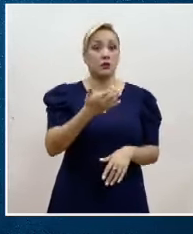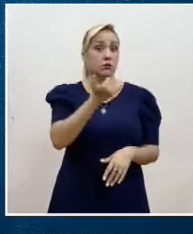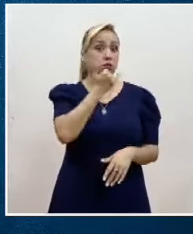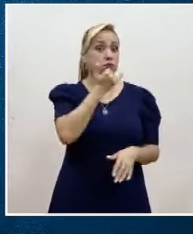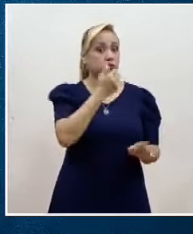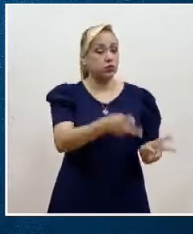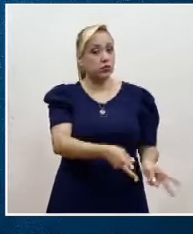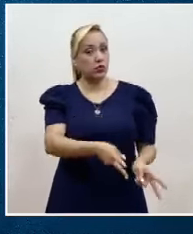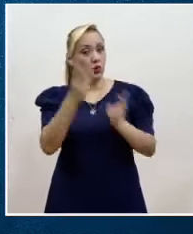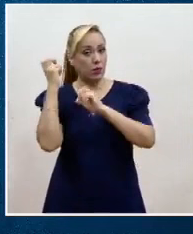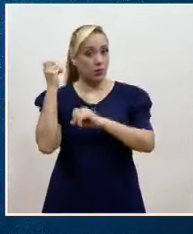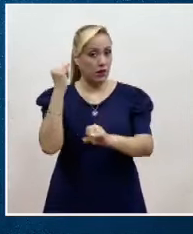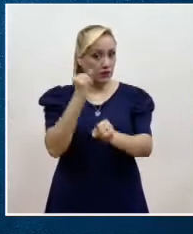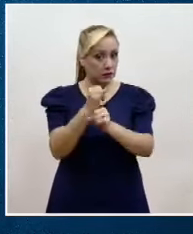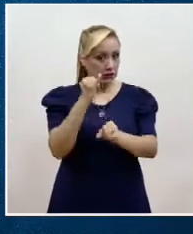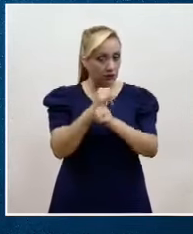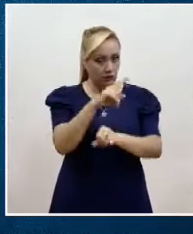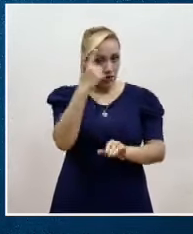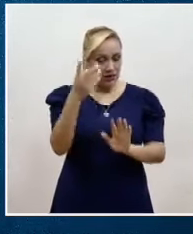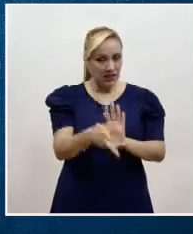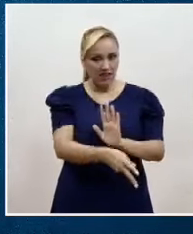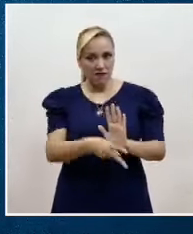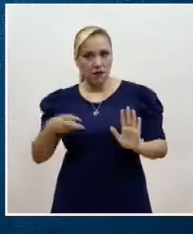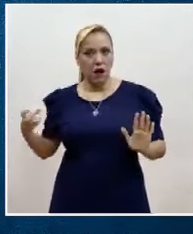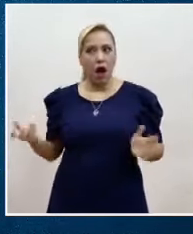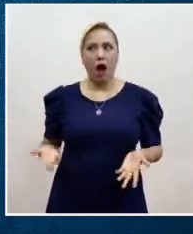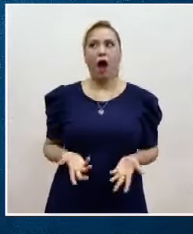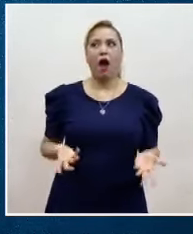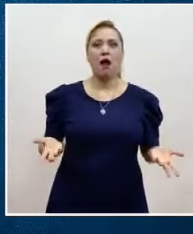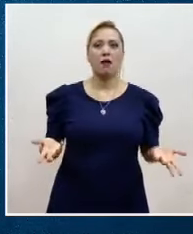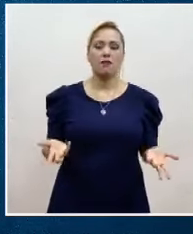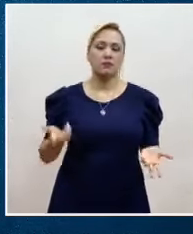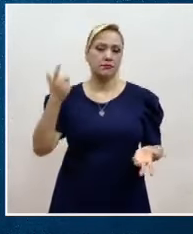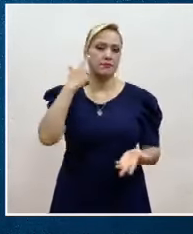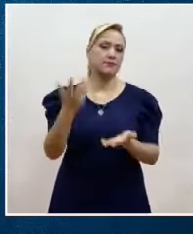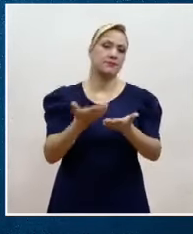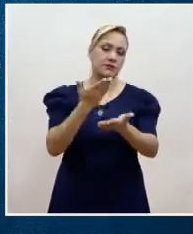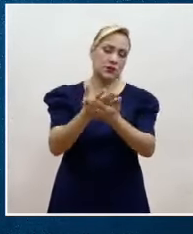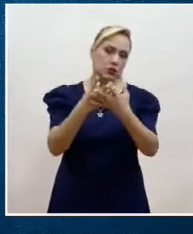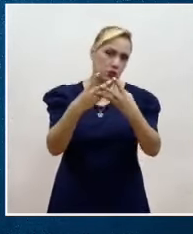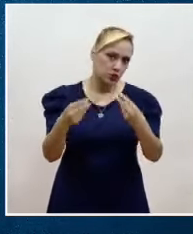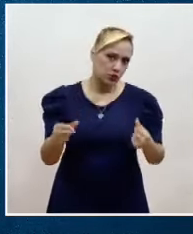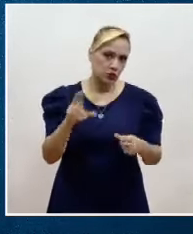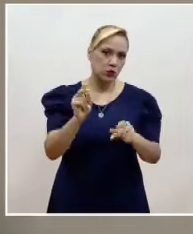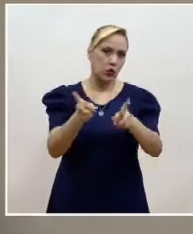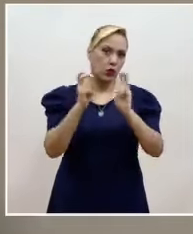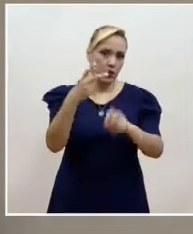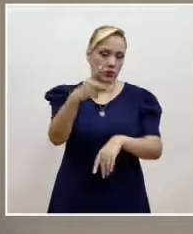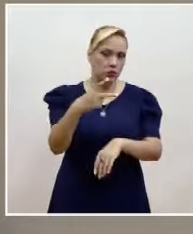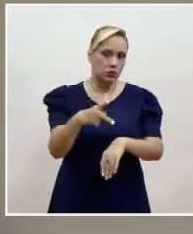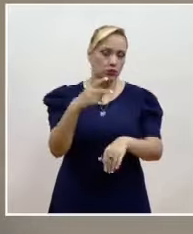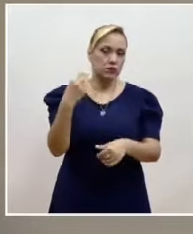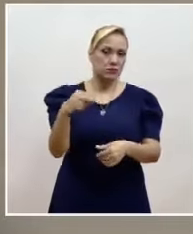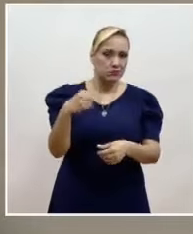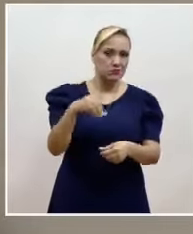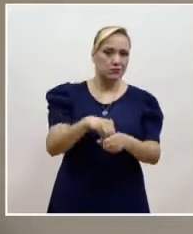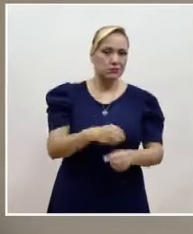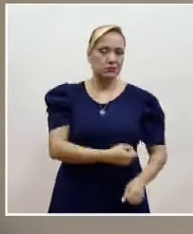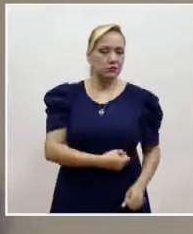en estos mundos así se denominan, ¿no? Pueden de hecho proponer soluciones. Una justicia distributiva, que aquí quizá a